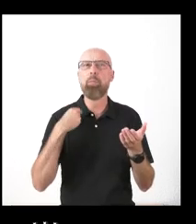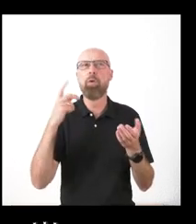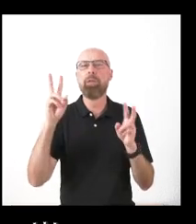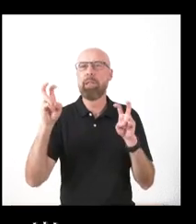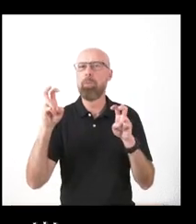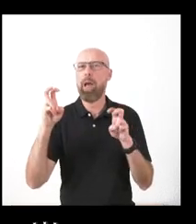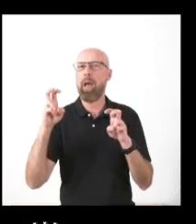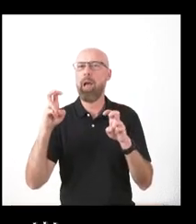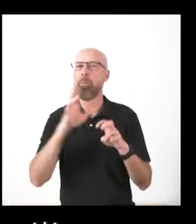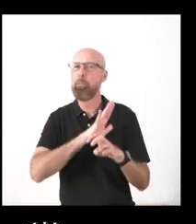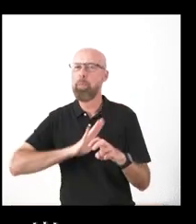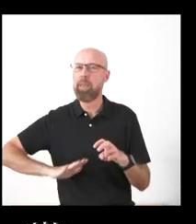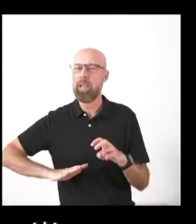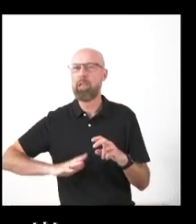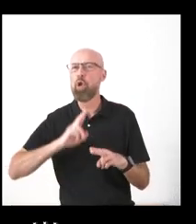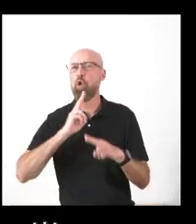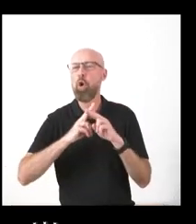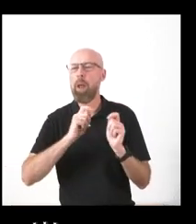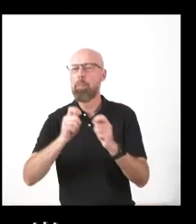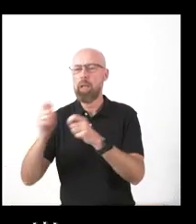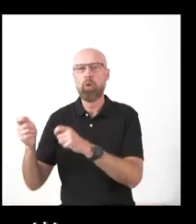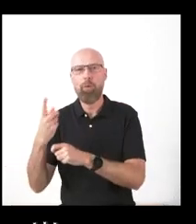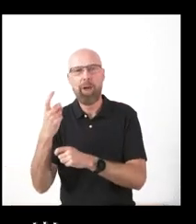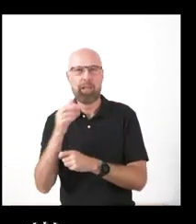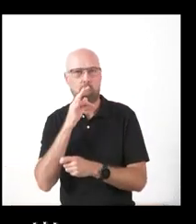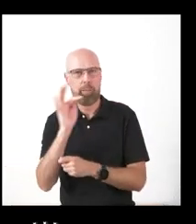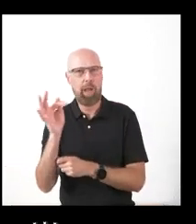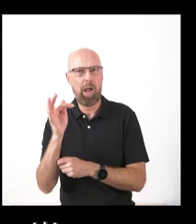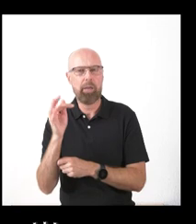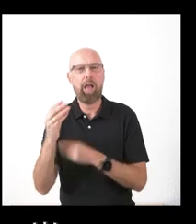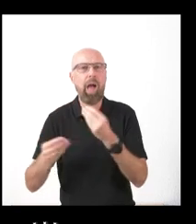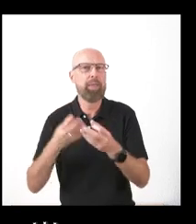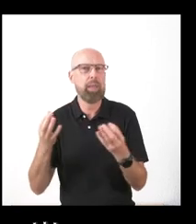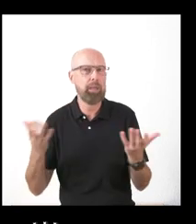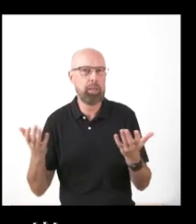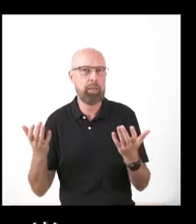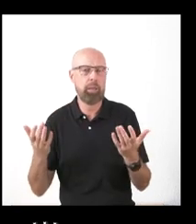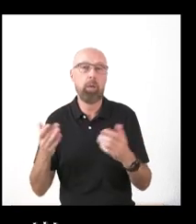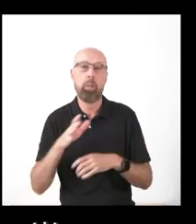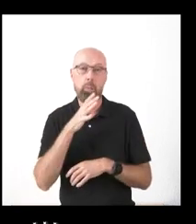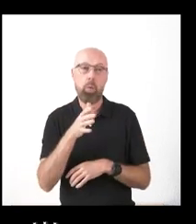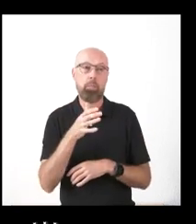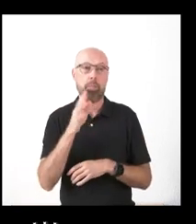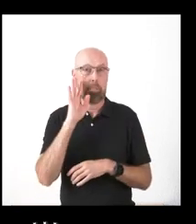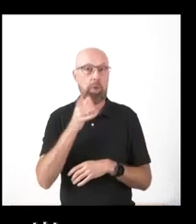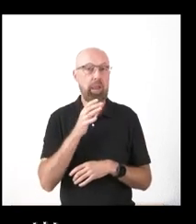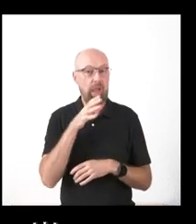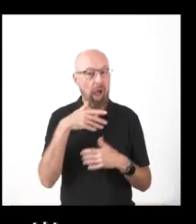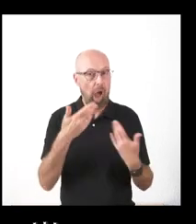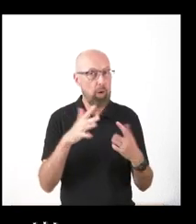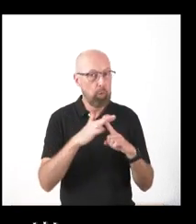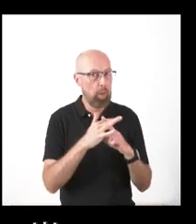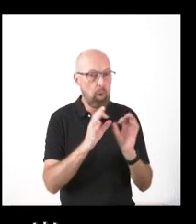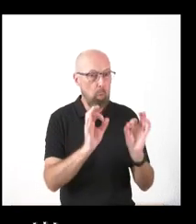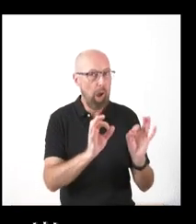de con los nombramientos que tiene pendientes si si dado que parece que así está bien lo va a dejar así o si